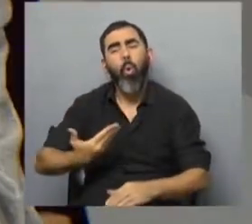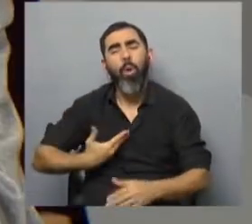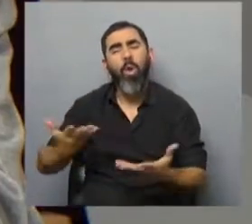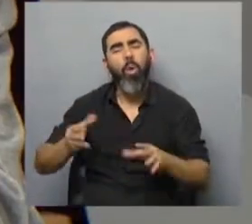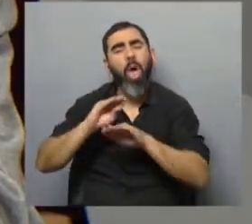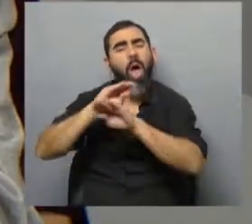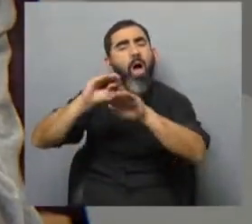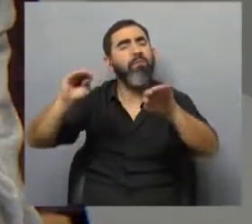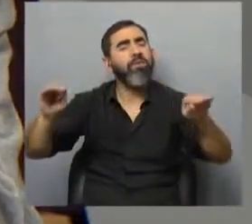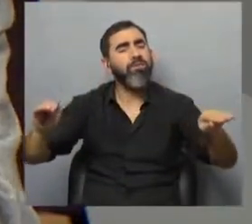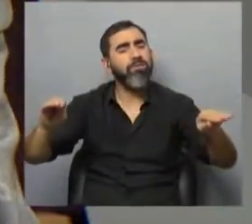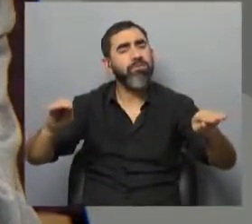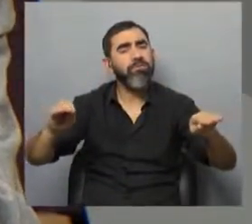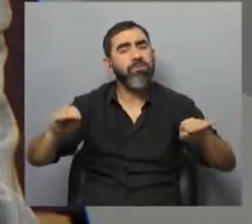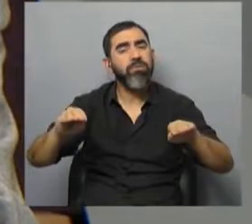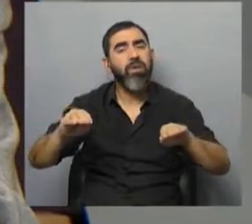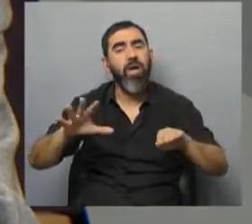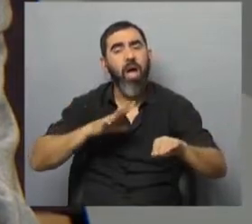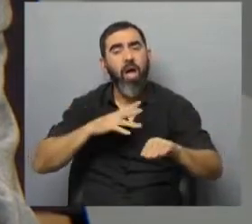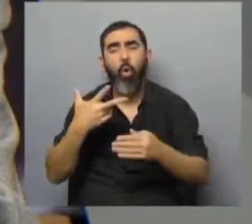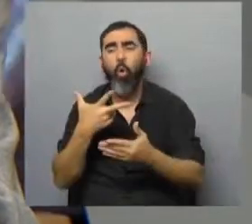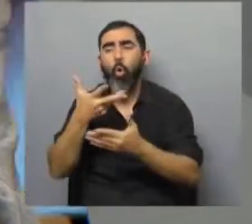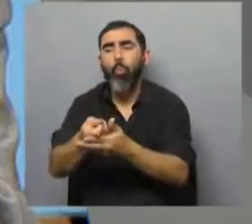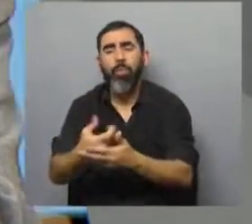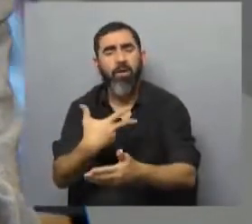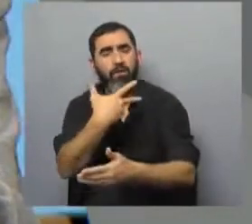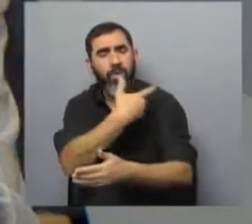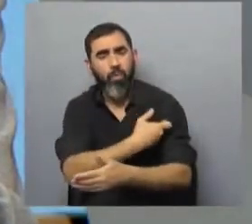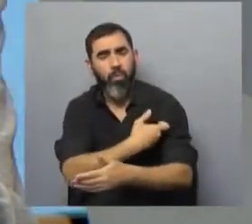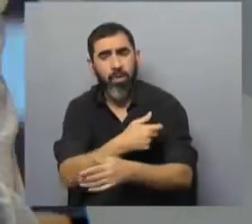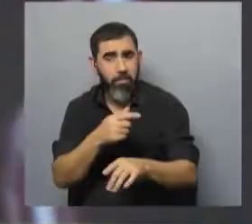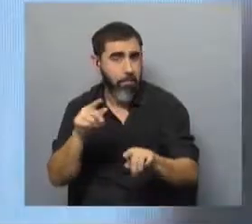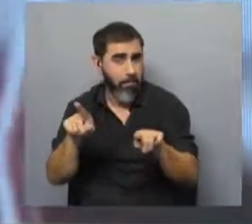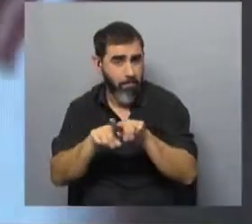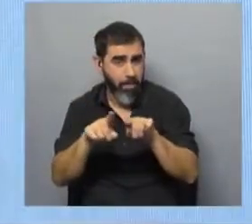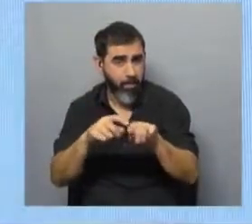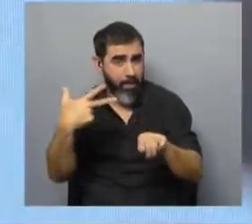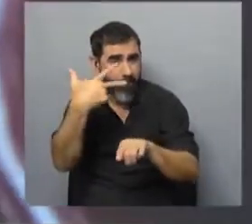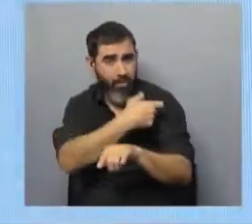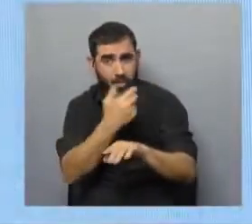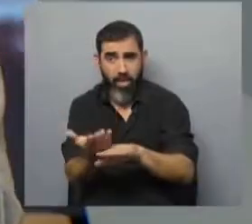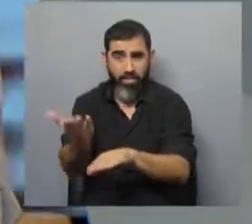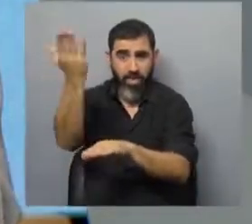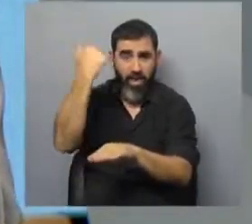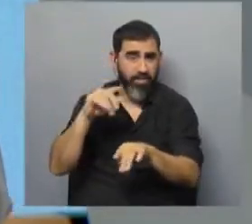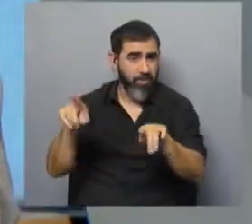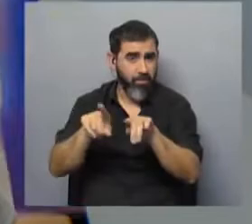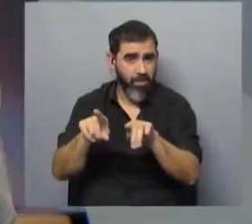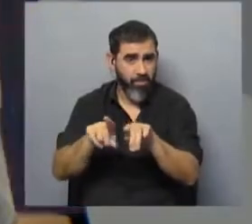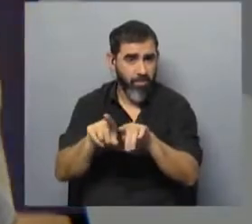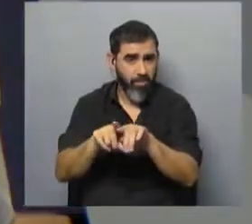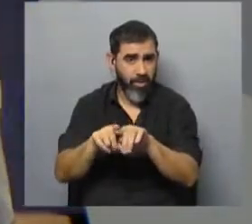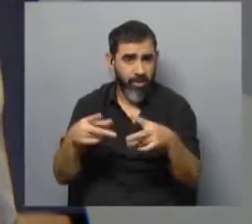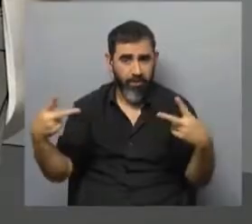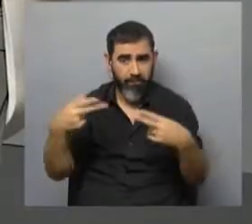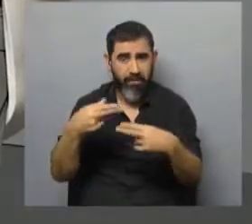este tiempo, que se están haciendo de una provisión de vacunas, estamos hablando de la vieja, de la misma vacuna, de la misma formulación que se dejó de dar el